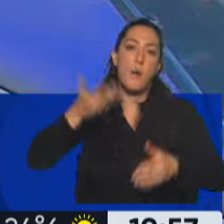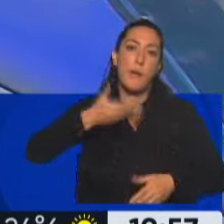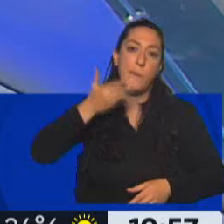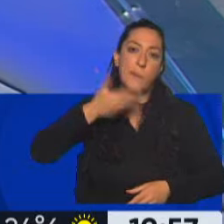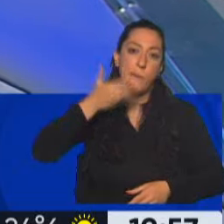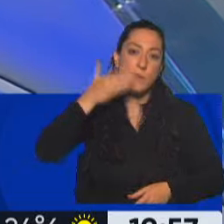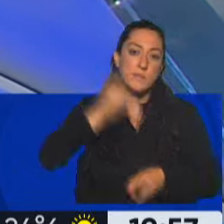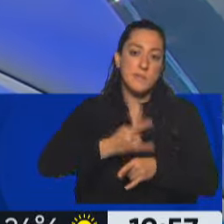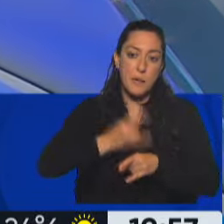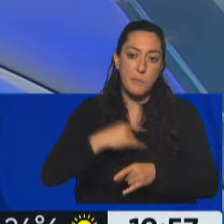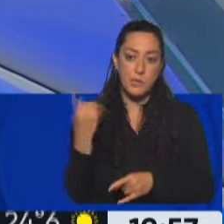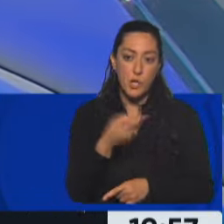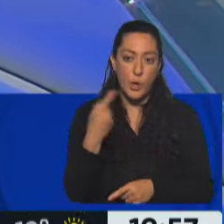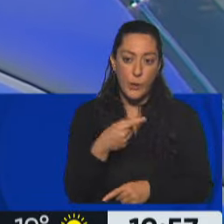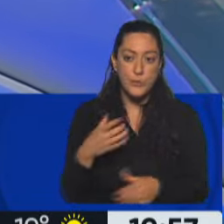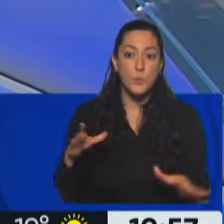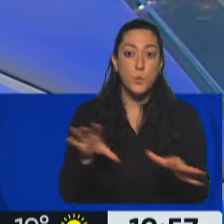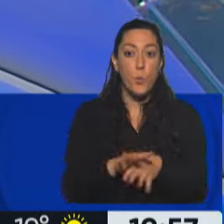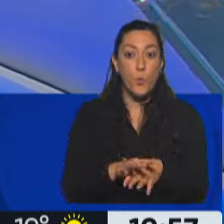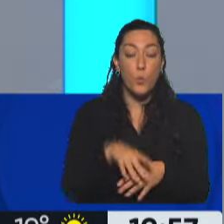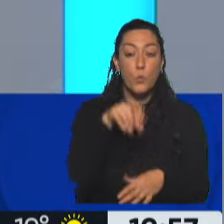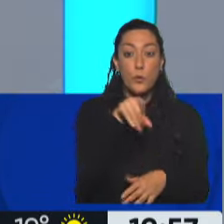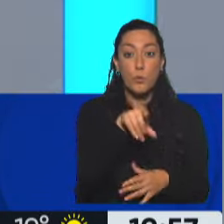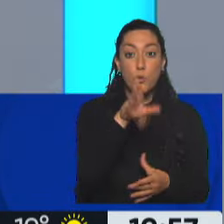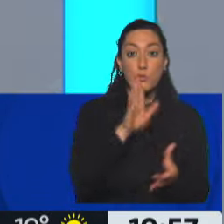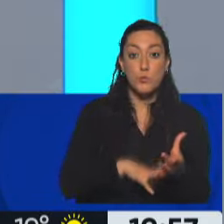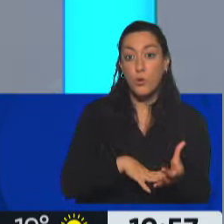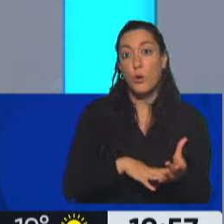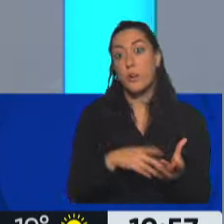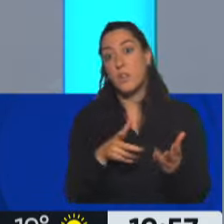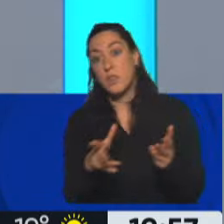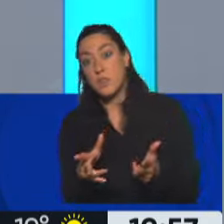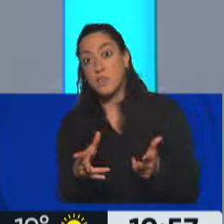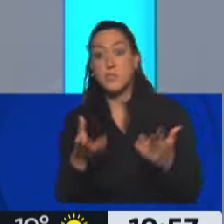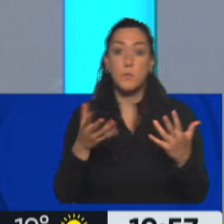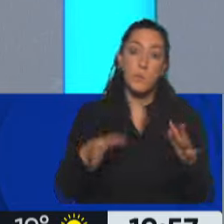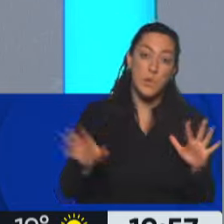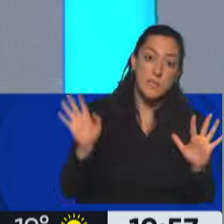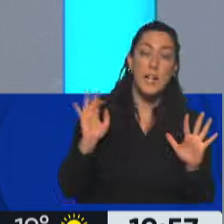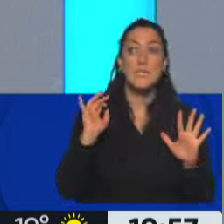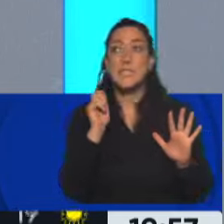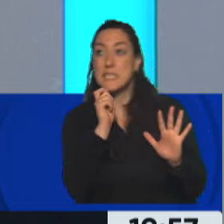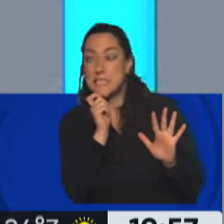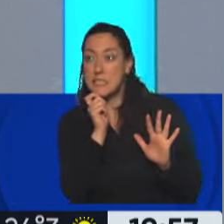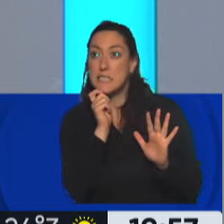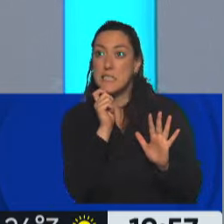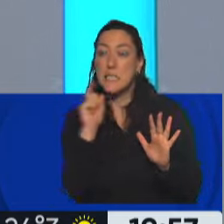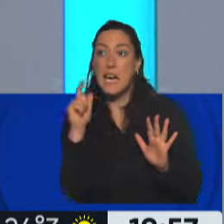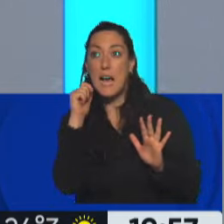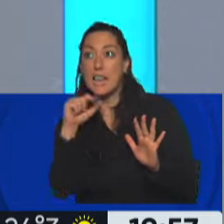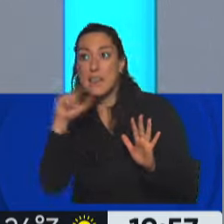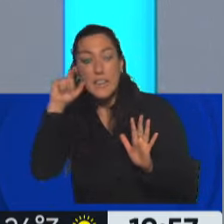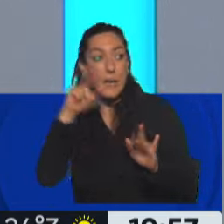Pero acá también, que nosotros justo vos estabas hablando al principio de por ahí, quién sabe si Elegante se junta con Wanda